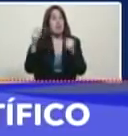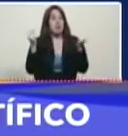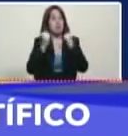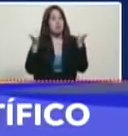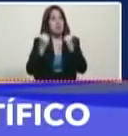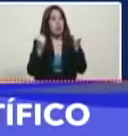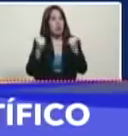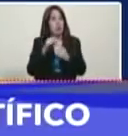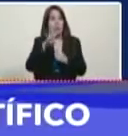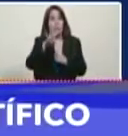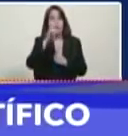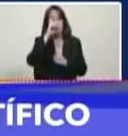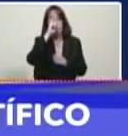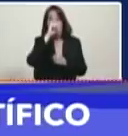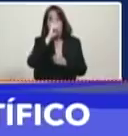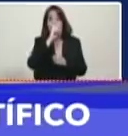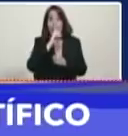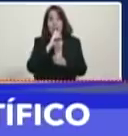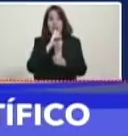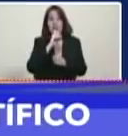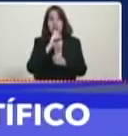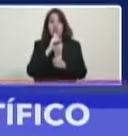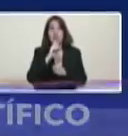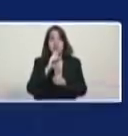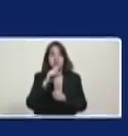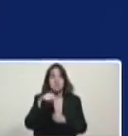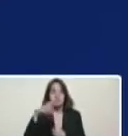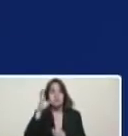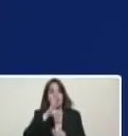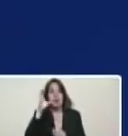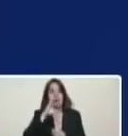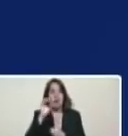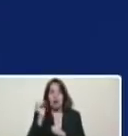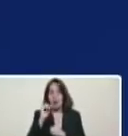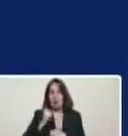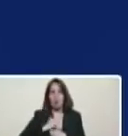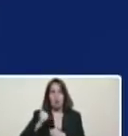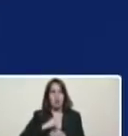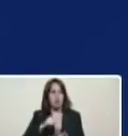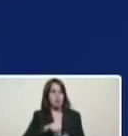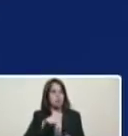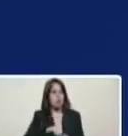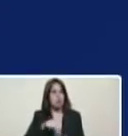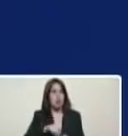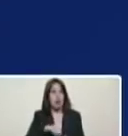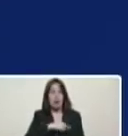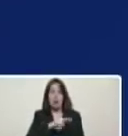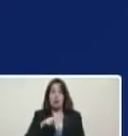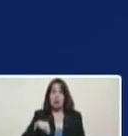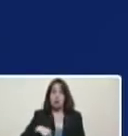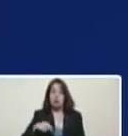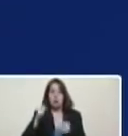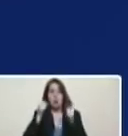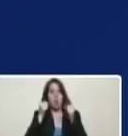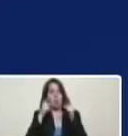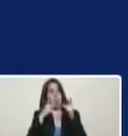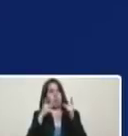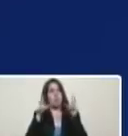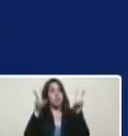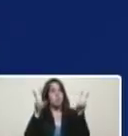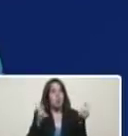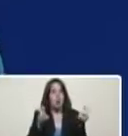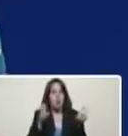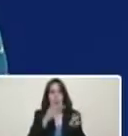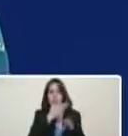durante 4 años para poder tener la papa de consumo en Caracas o en cualquiera de las ciudades del país. Nosotros, como un elemento innovador, desarrollamos un